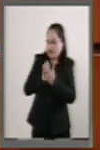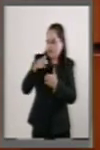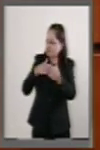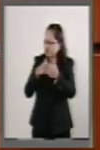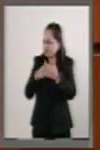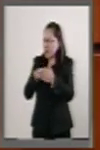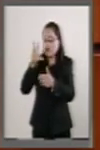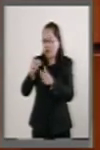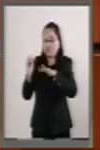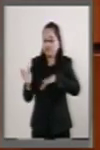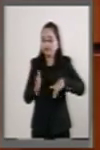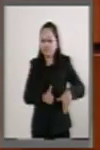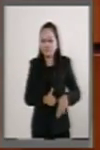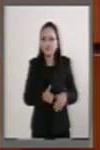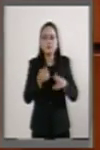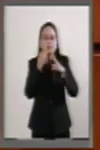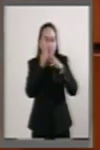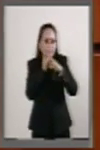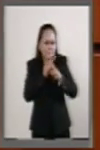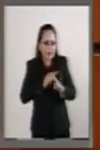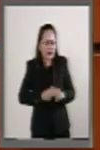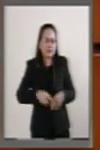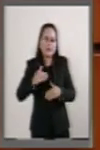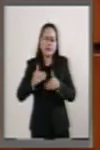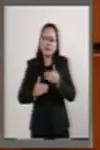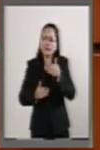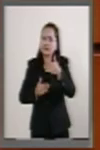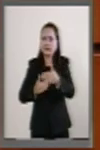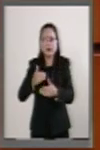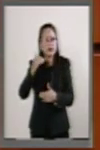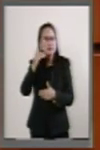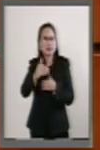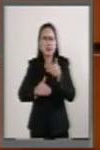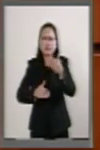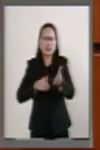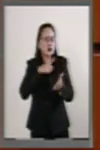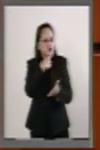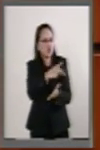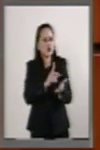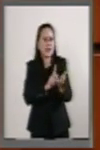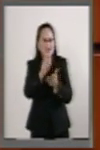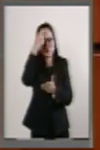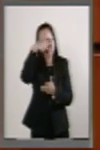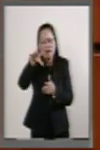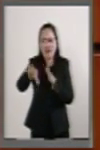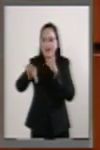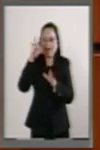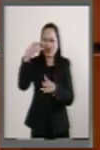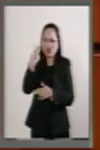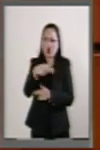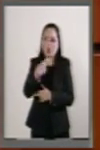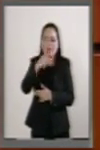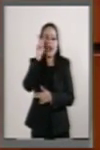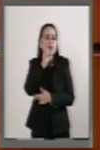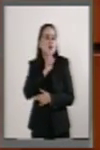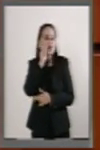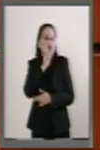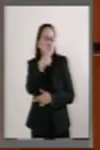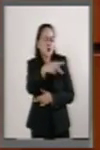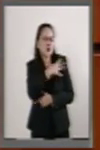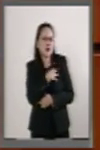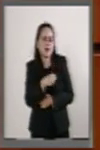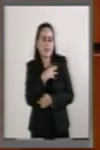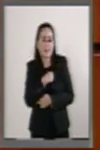así y empezaron un peregrinaje alegando el derecho a elegir el nombre de su hija. Verán, queridos compañeros